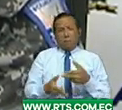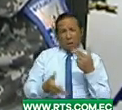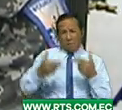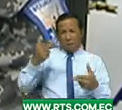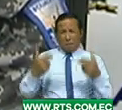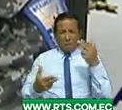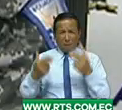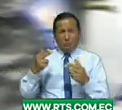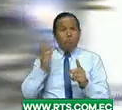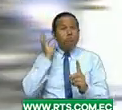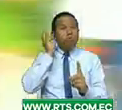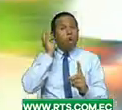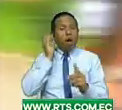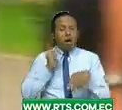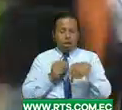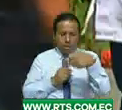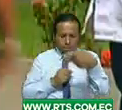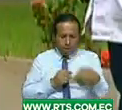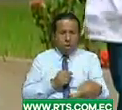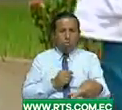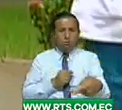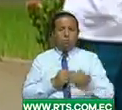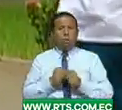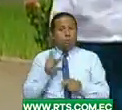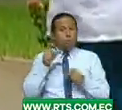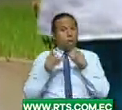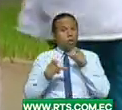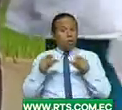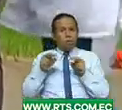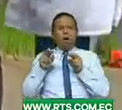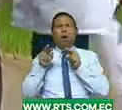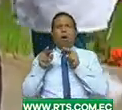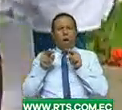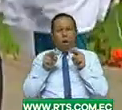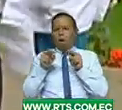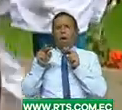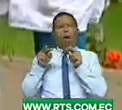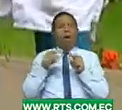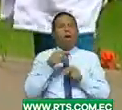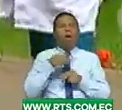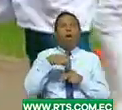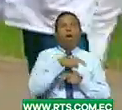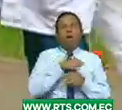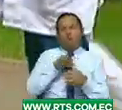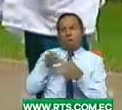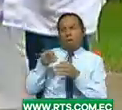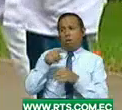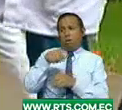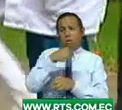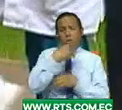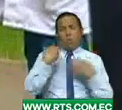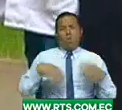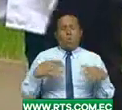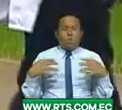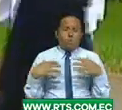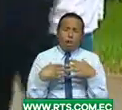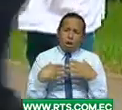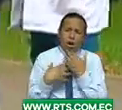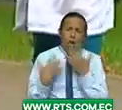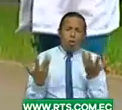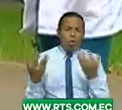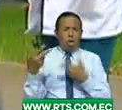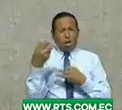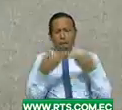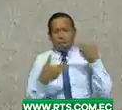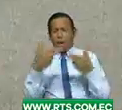participación de estos sicarios. Quienes fueron testigos de la balacera nos describieron el temor que sintieron durante el suceso